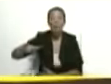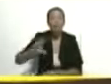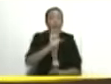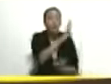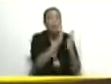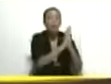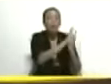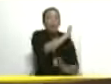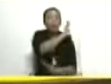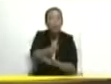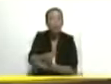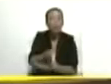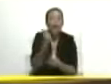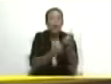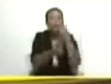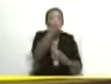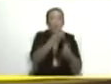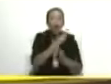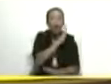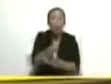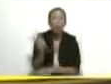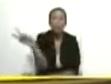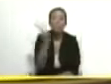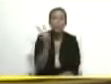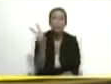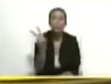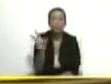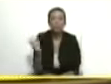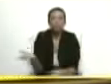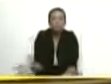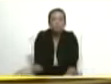pedir sanciones económicas contra Venezuela